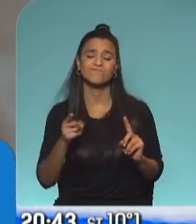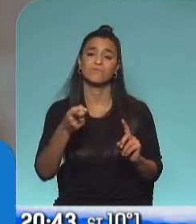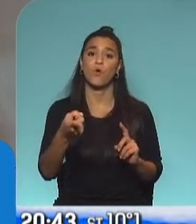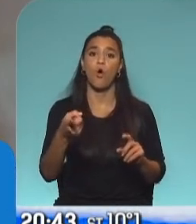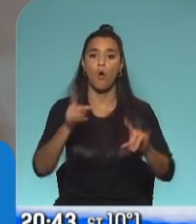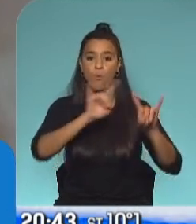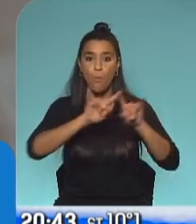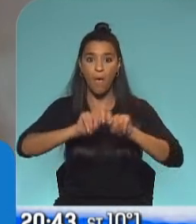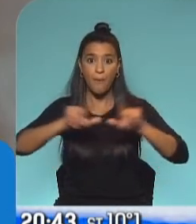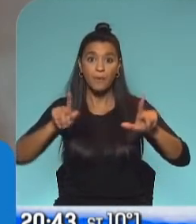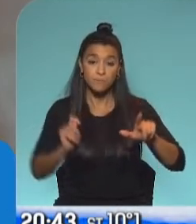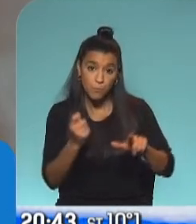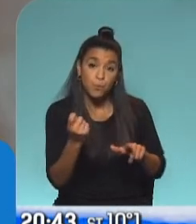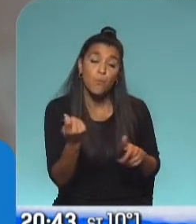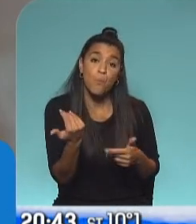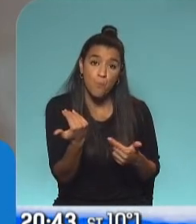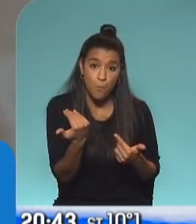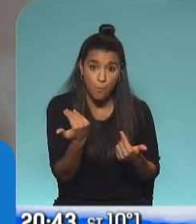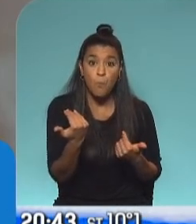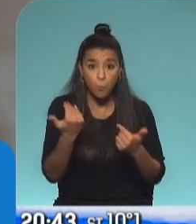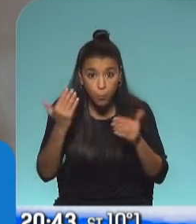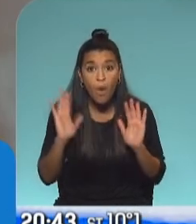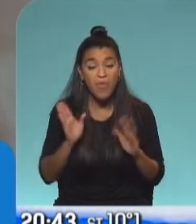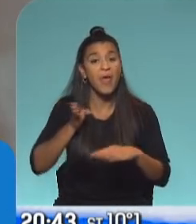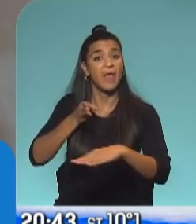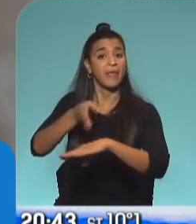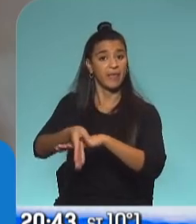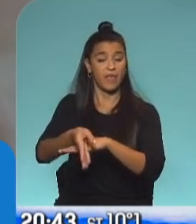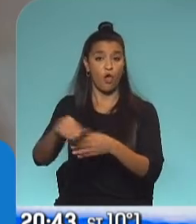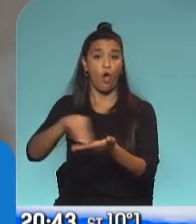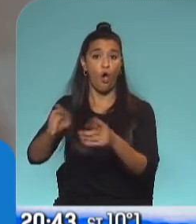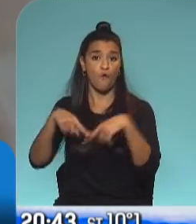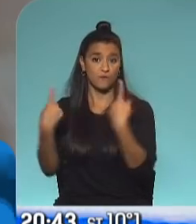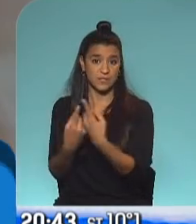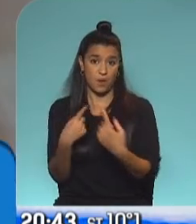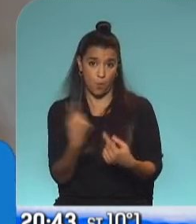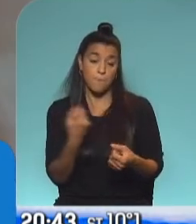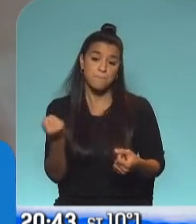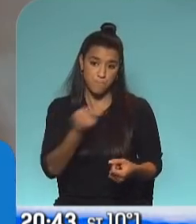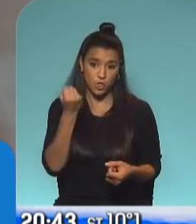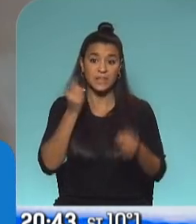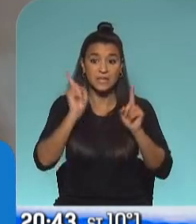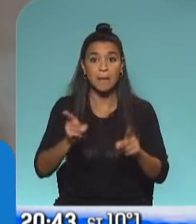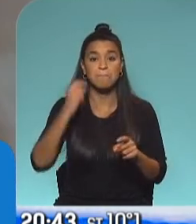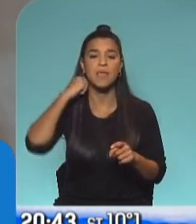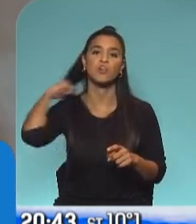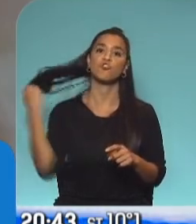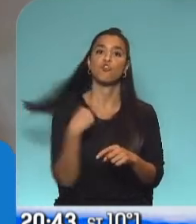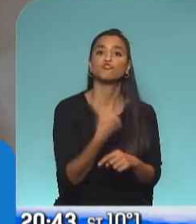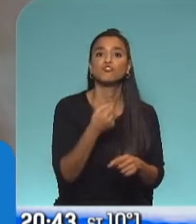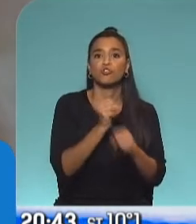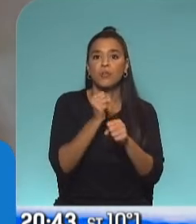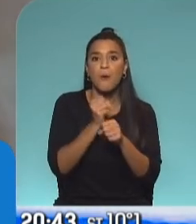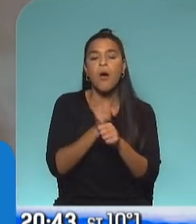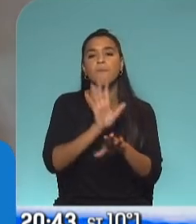web, que puedan estar y que puedan acercarse a nuestras oficinas es muy importante. Pero estamos trabajando solamente con